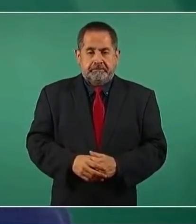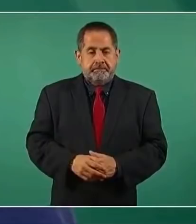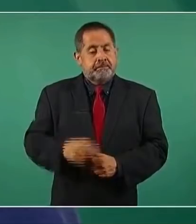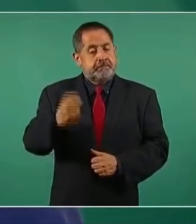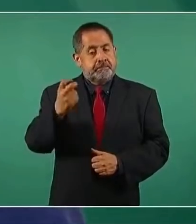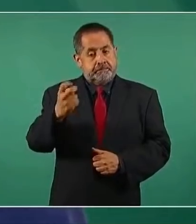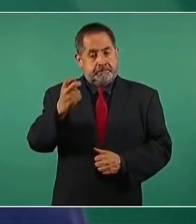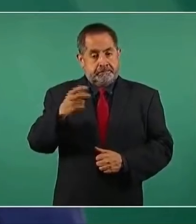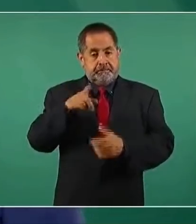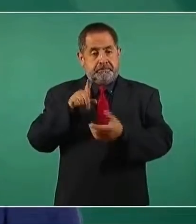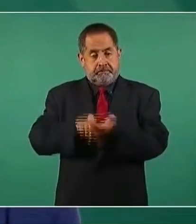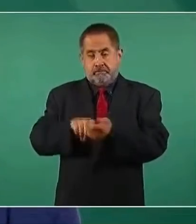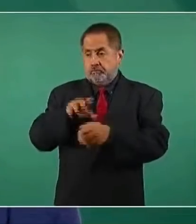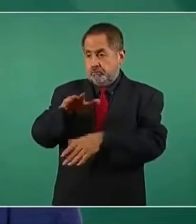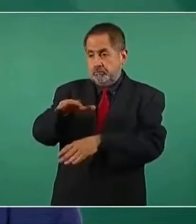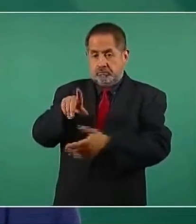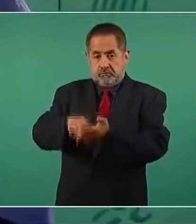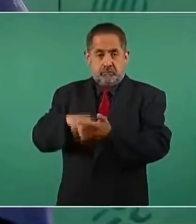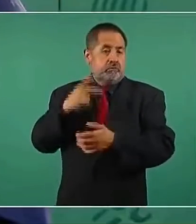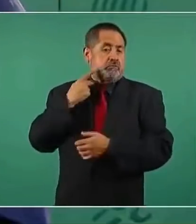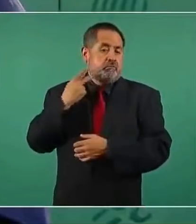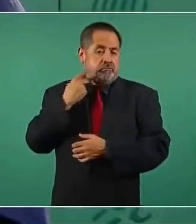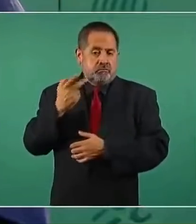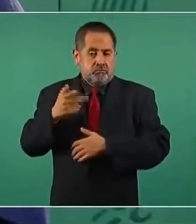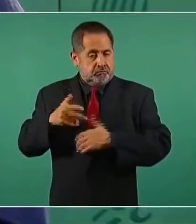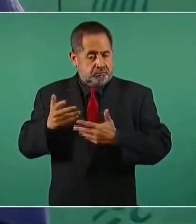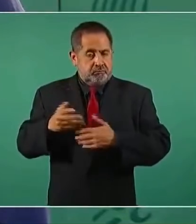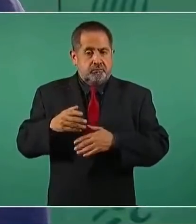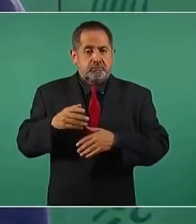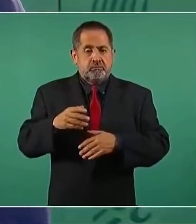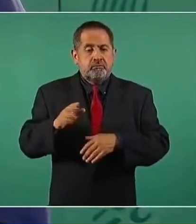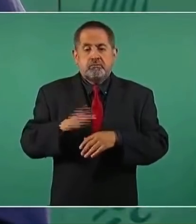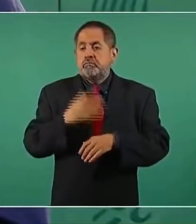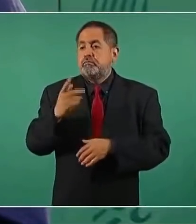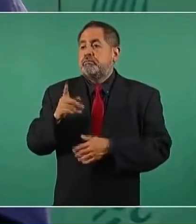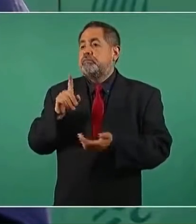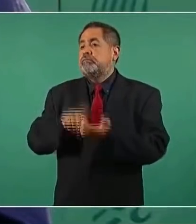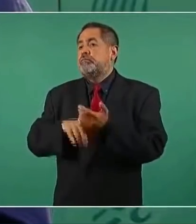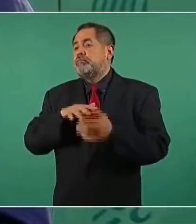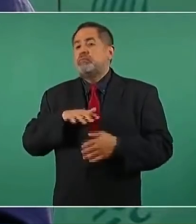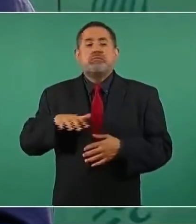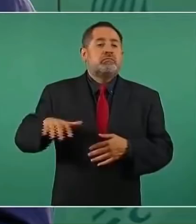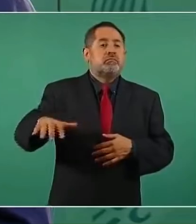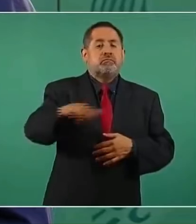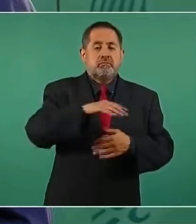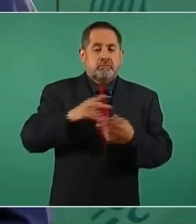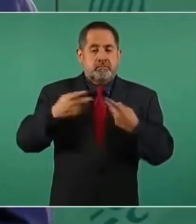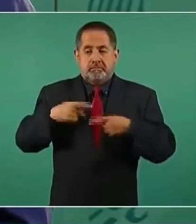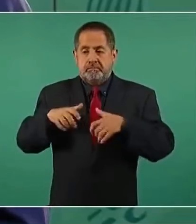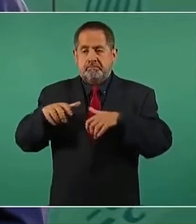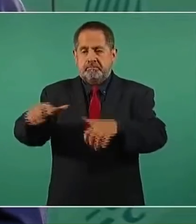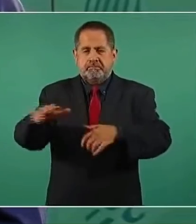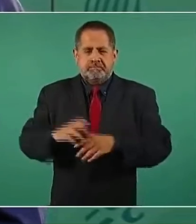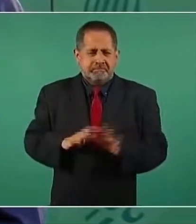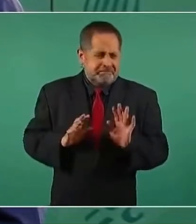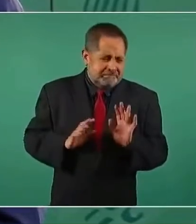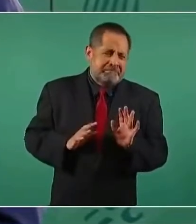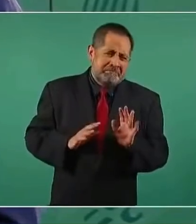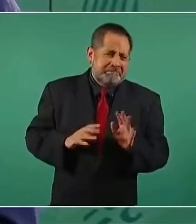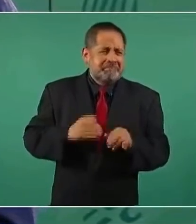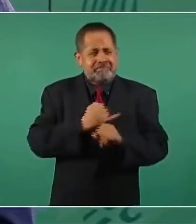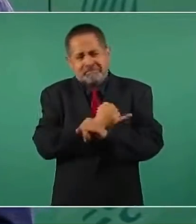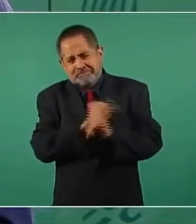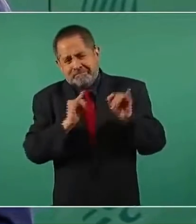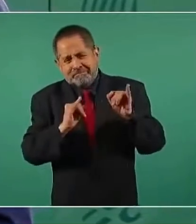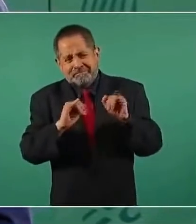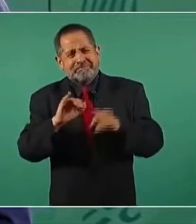Eso en lo político, porque si hablamos de lo social, se logró la independencia,